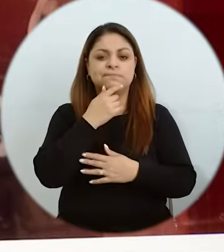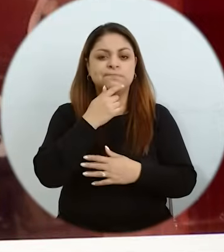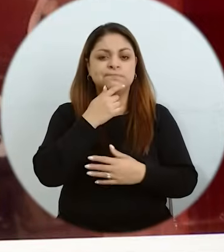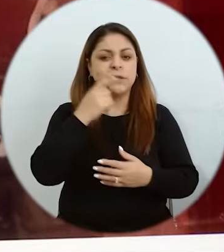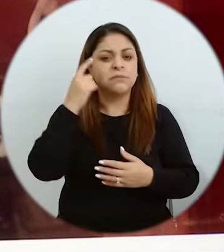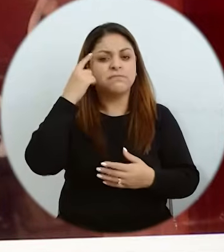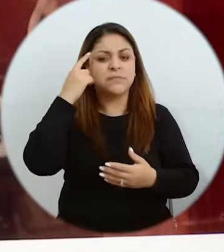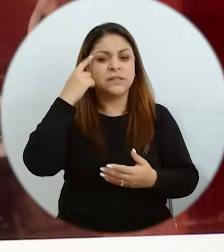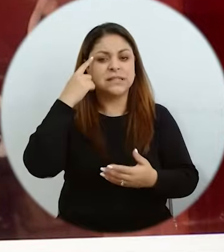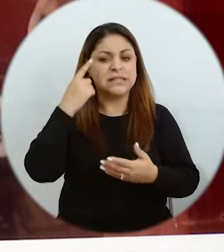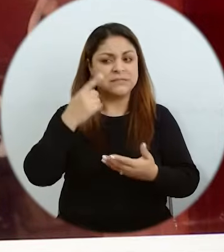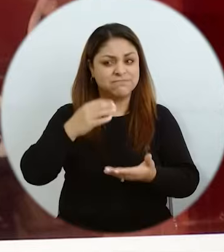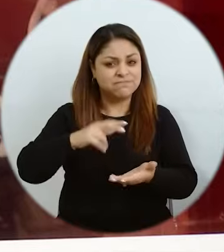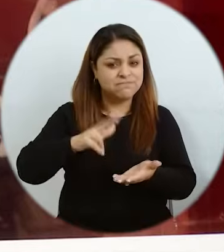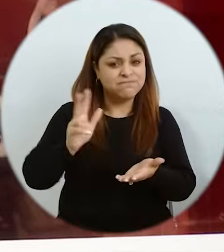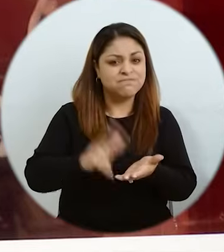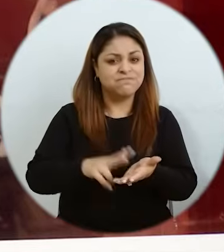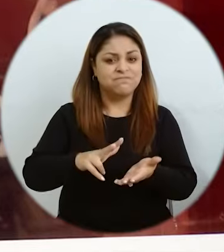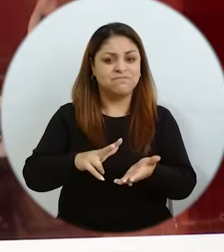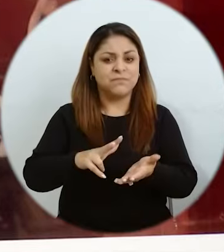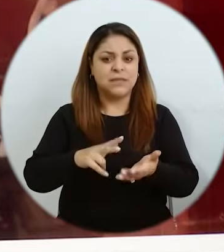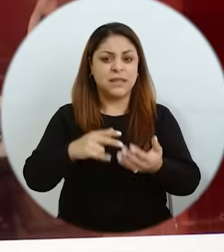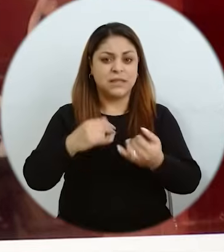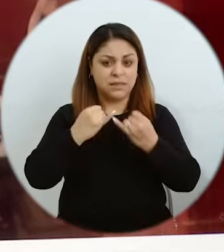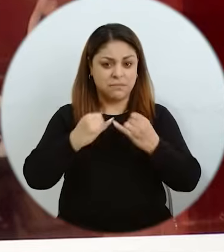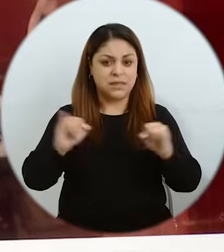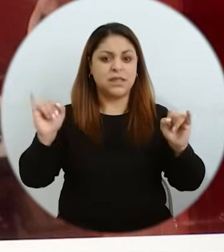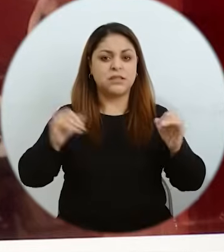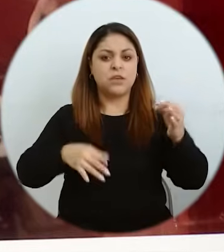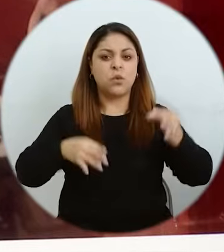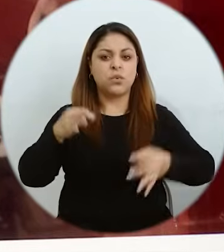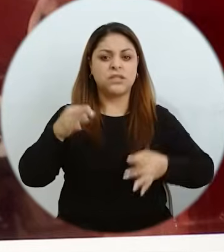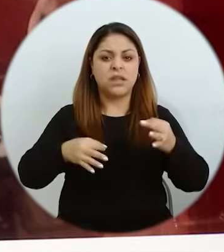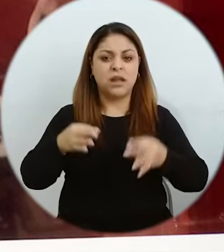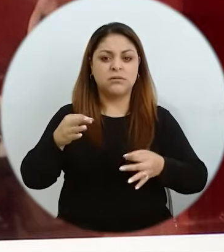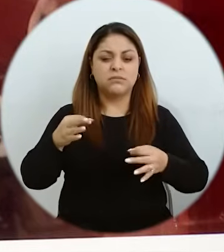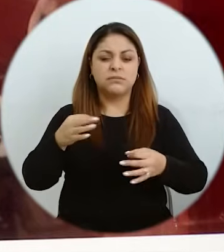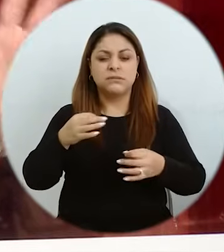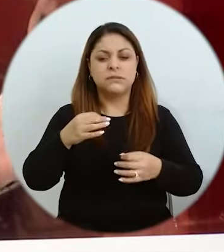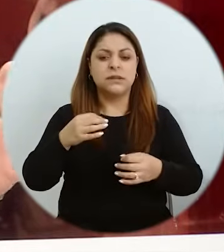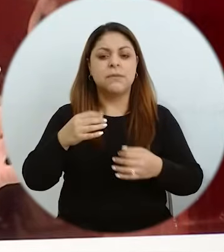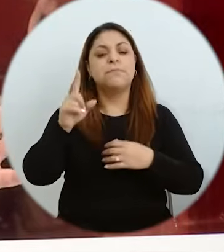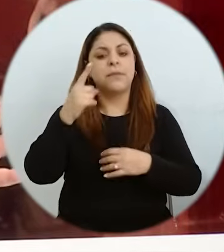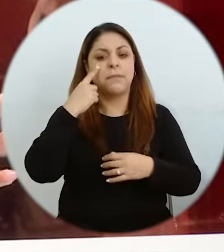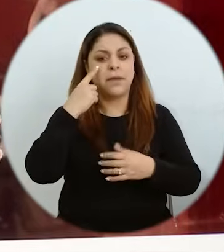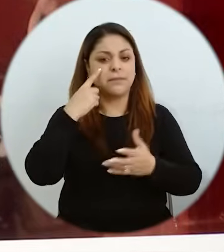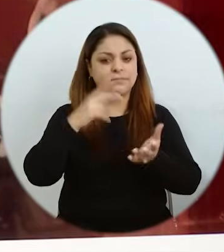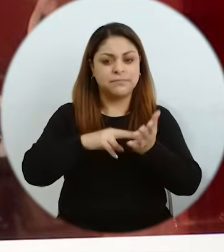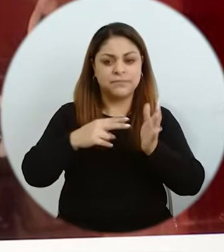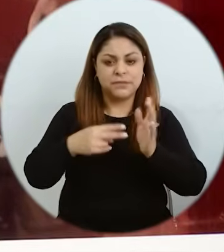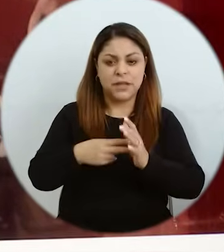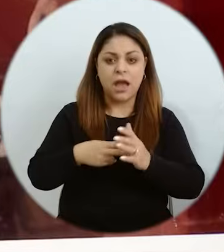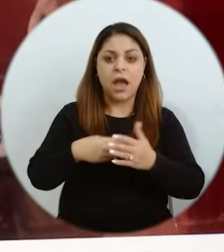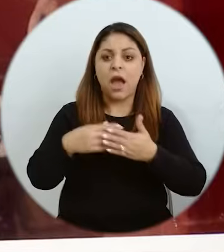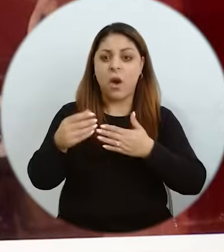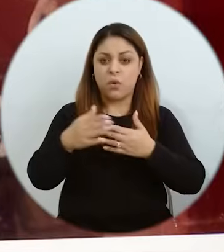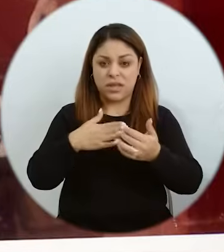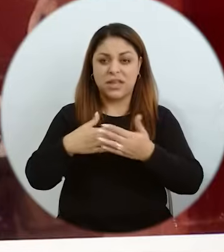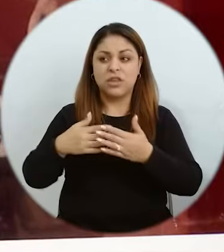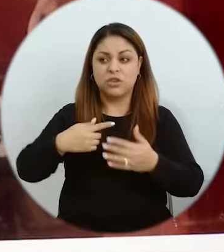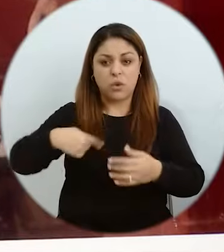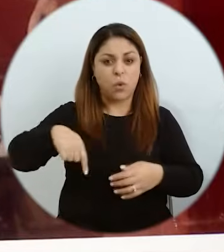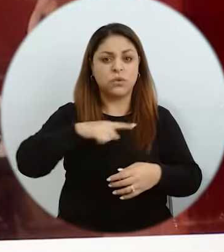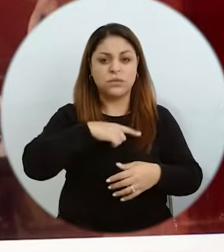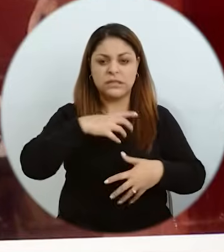legitimidad en el valor de la independencia judicial. ¿Qué quiere decir esto? Que por más críticas que tengamos y por más